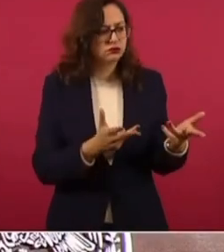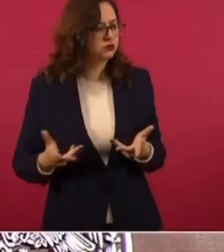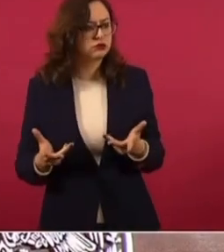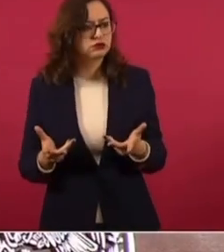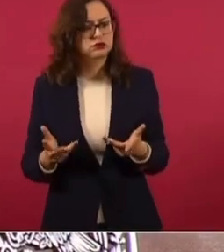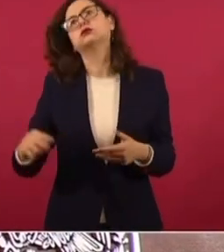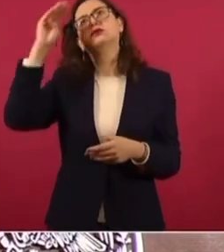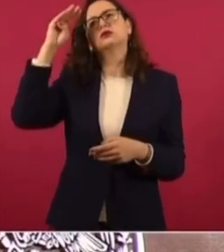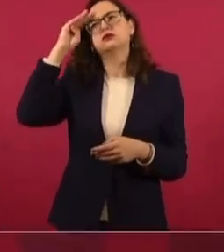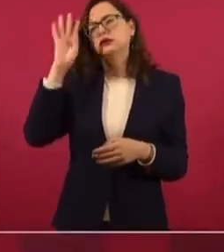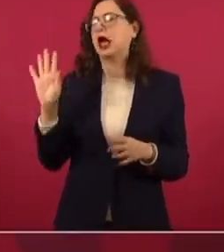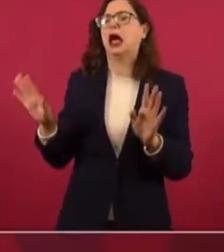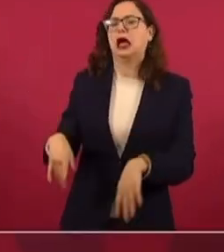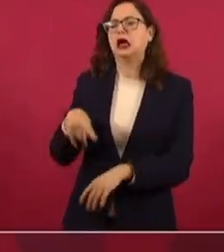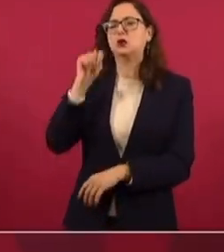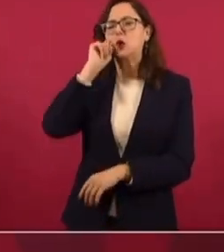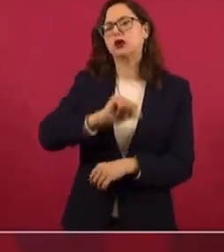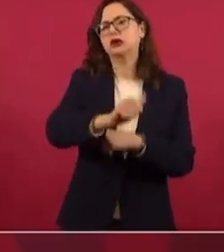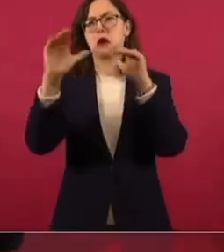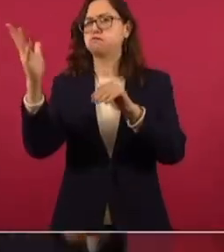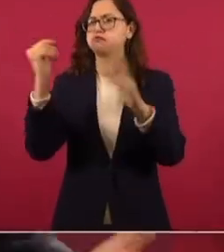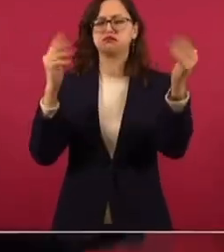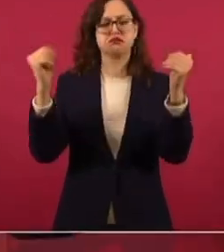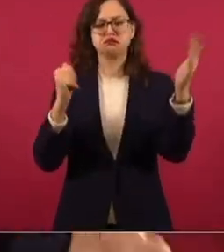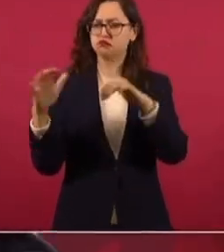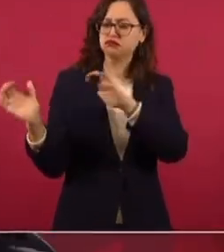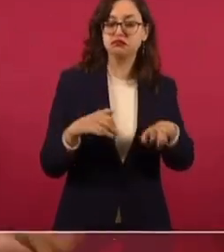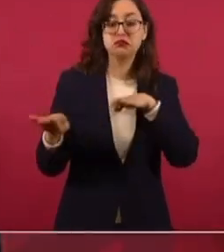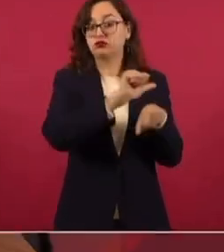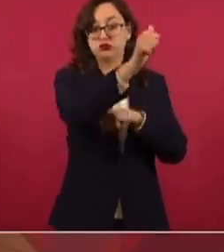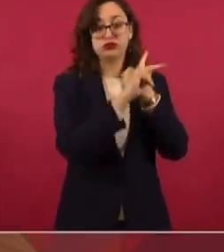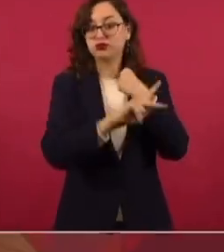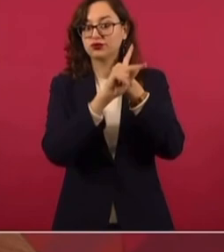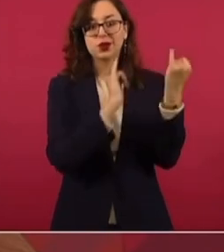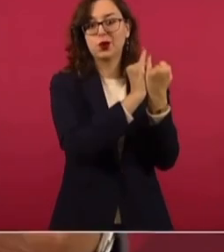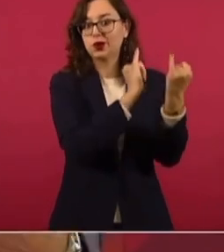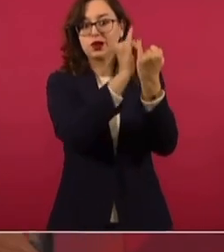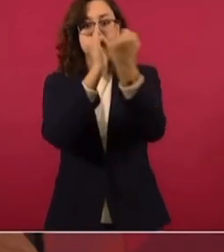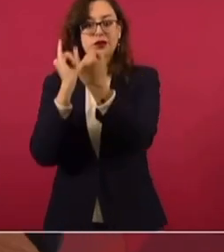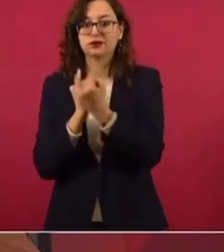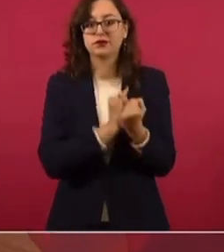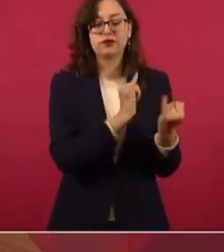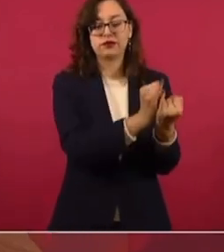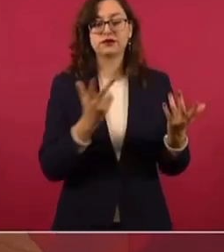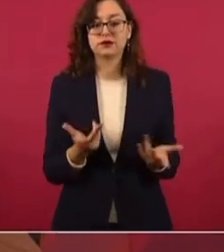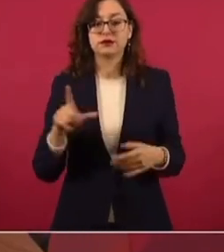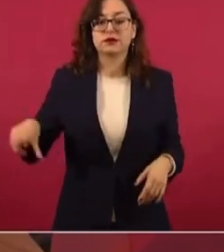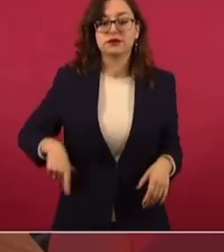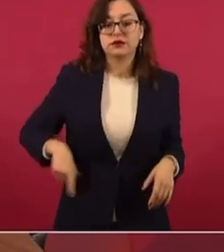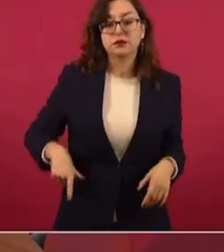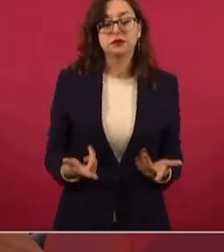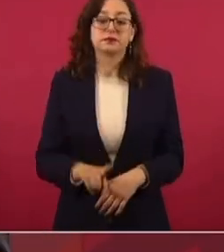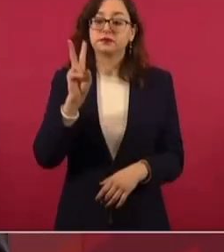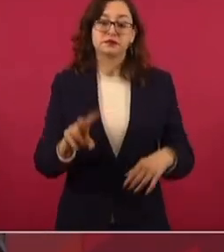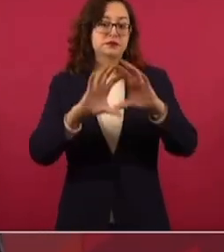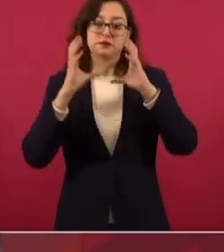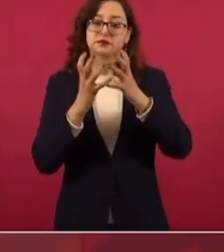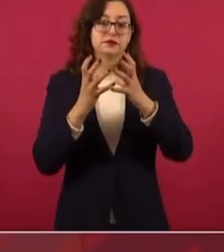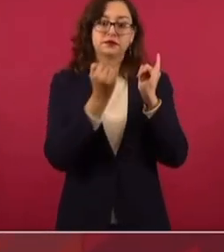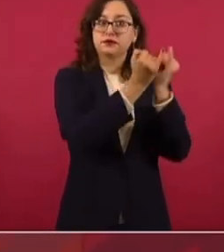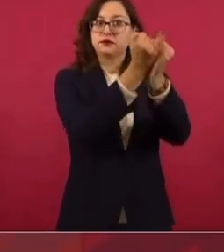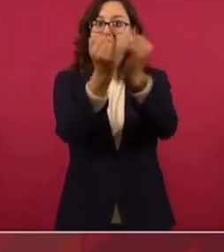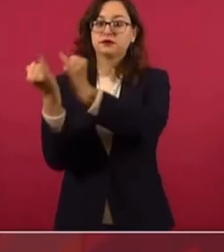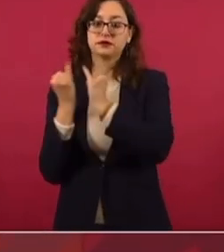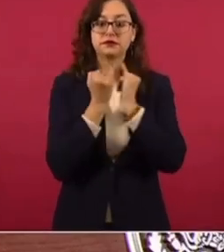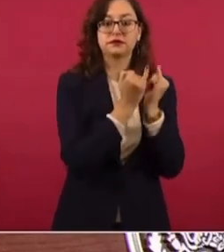planteamos, vamos a traer médicos de otros países, pero tampoco hay. Era la agenda que imponían a todos los gobiernos peleles.